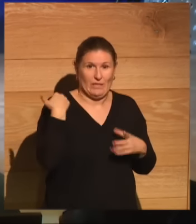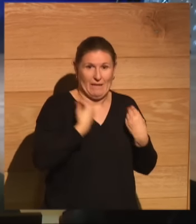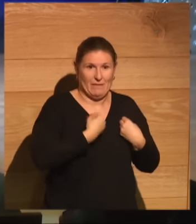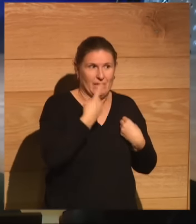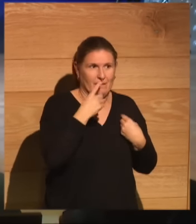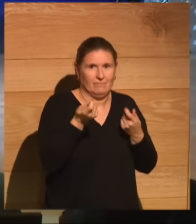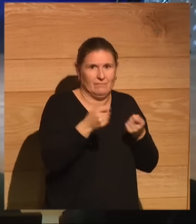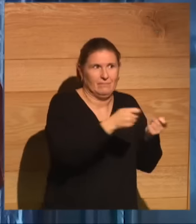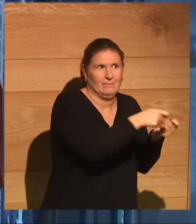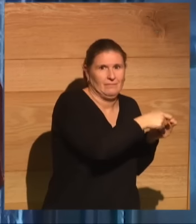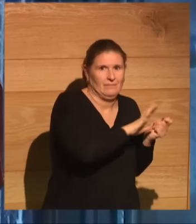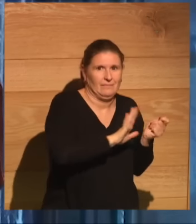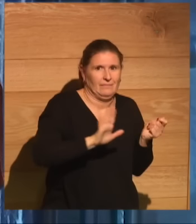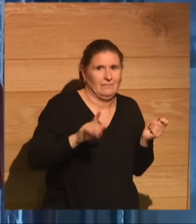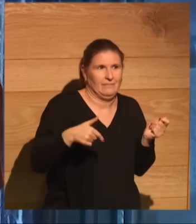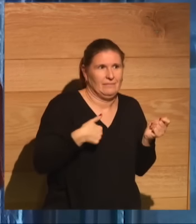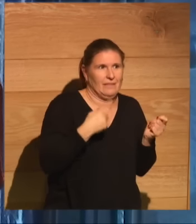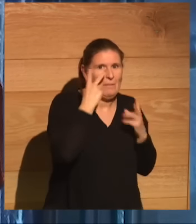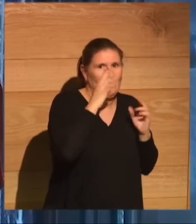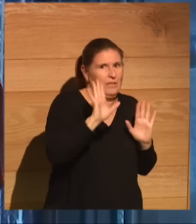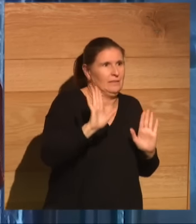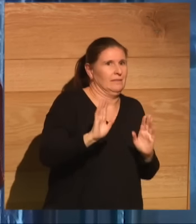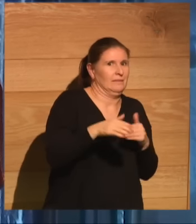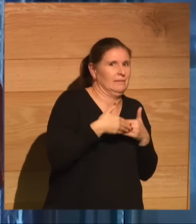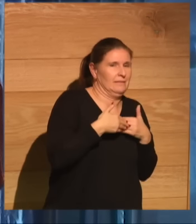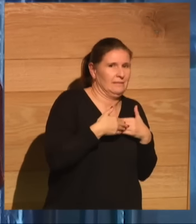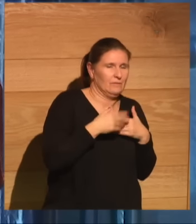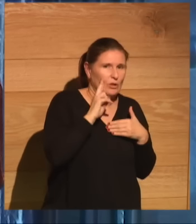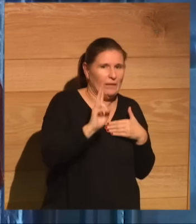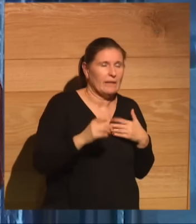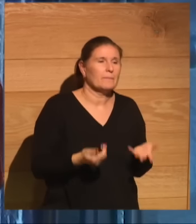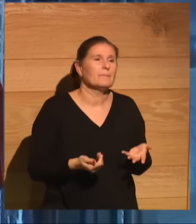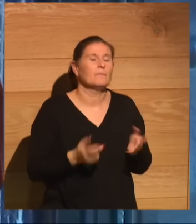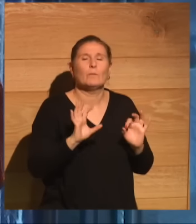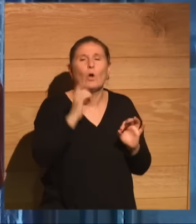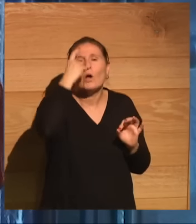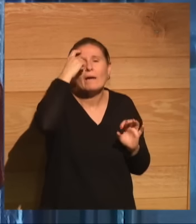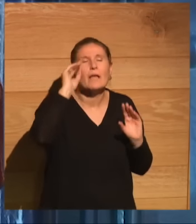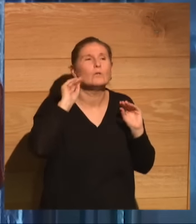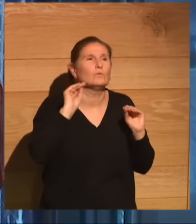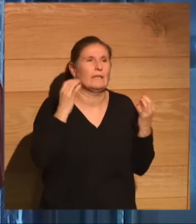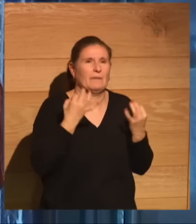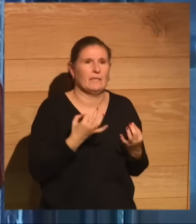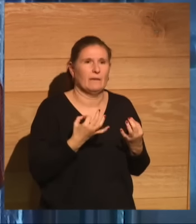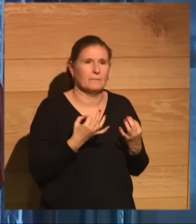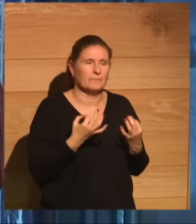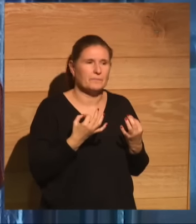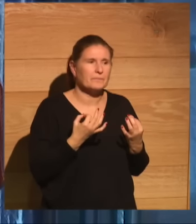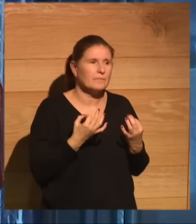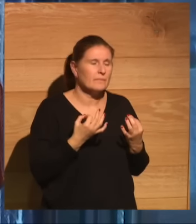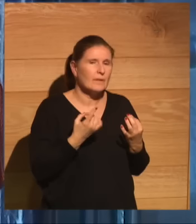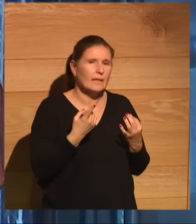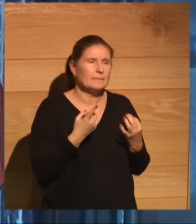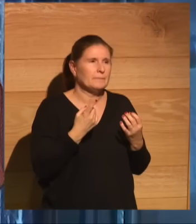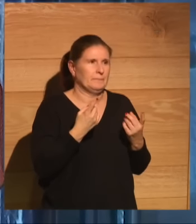cuando está completamente trastornada de la cabeza, por lo menos desde su propia percepción? La única manera de hacer algo